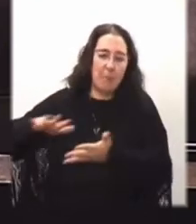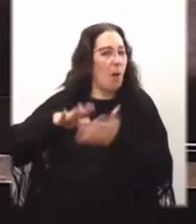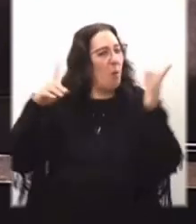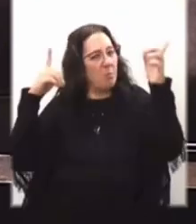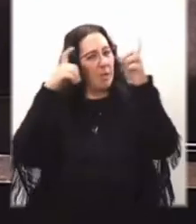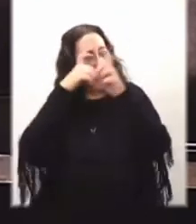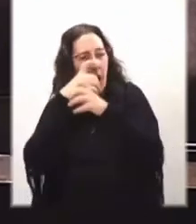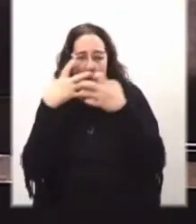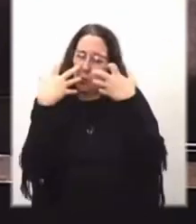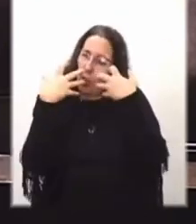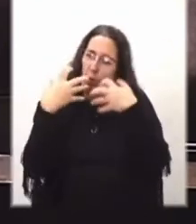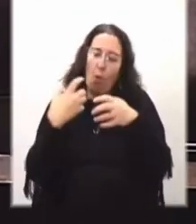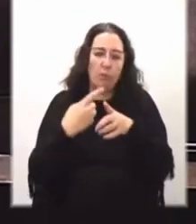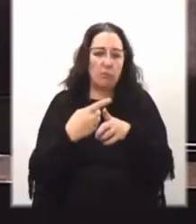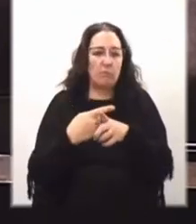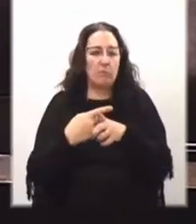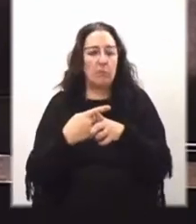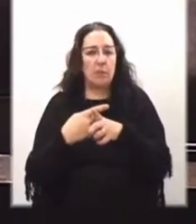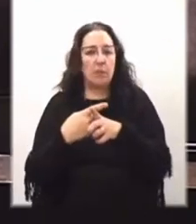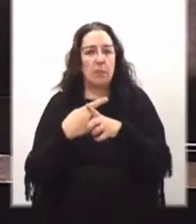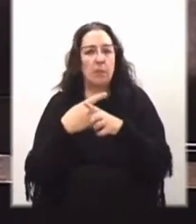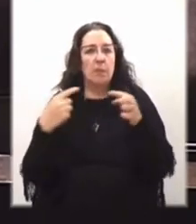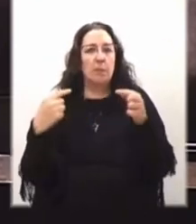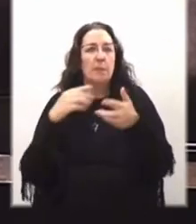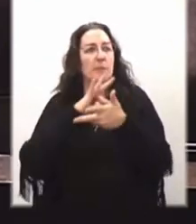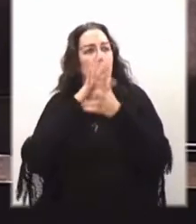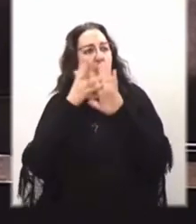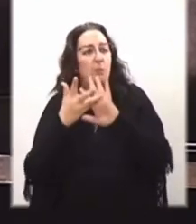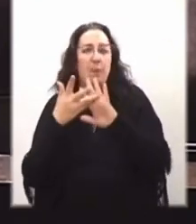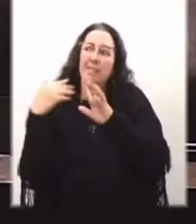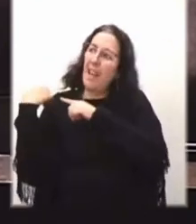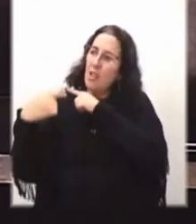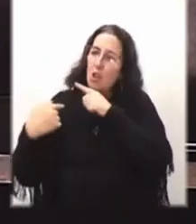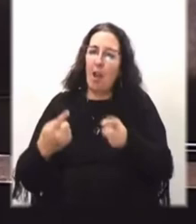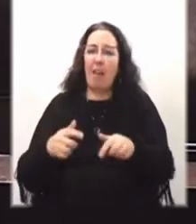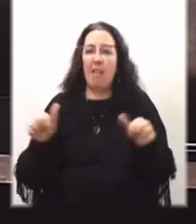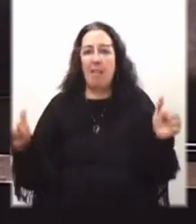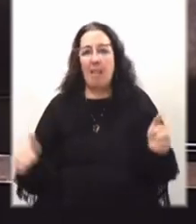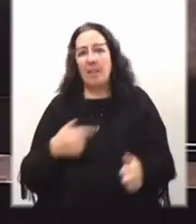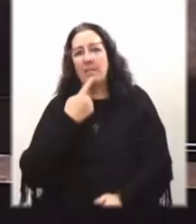y las formas tradicionales de hacer política que nosotros habíamos